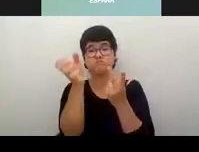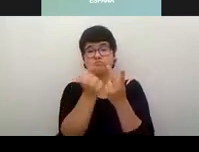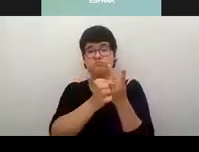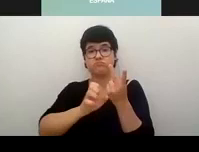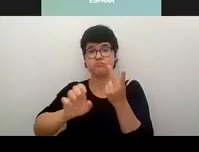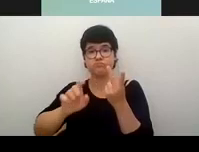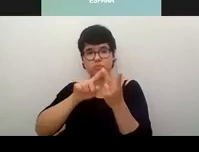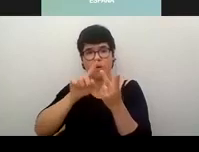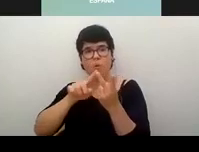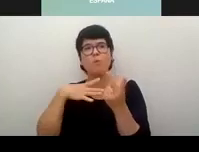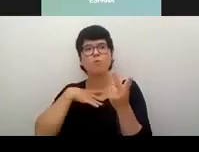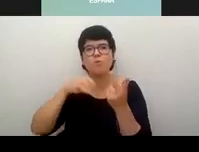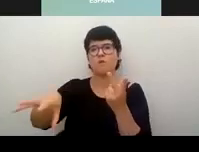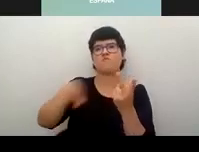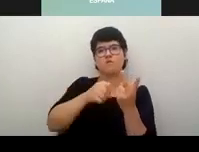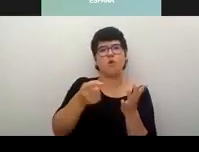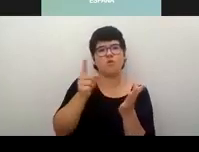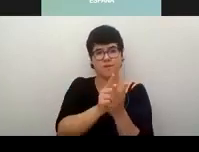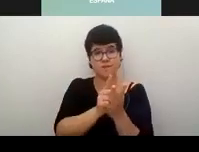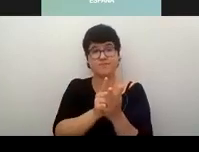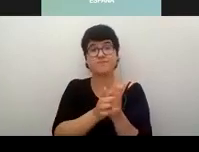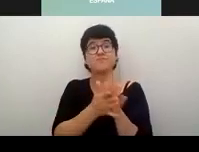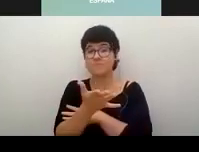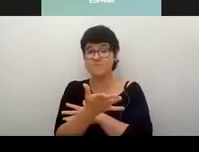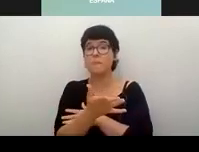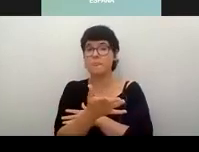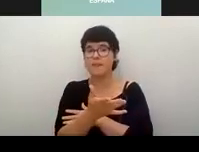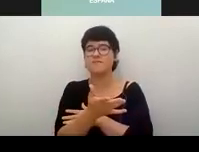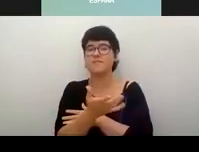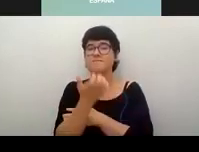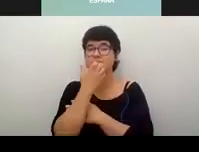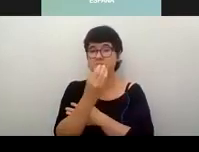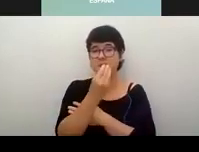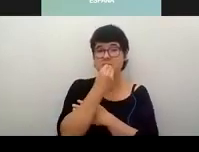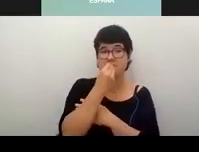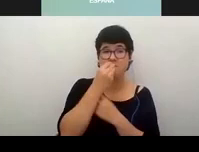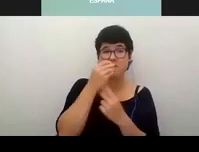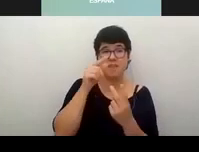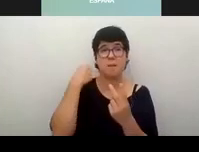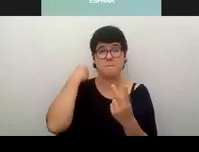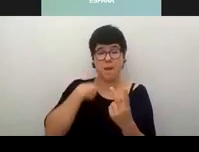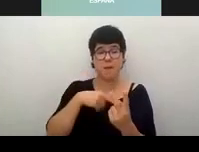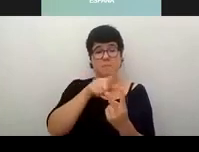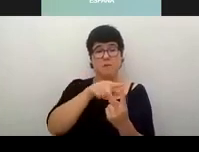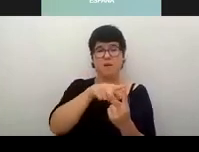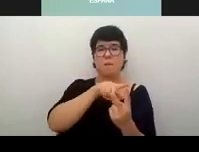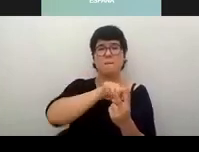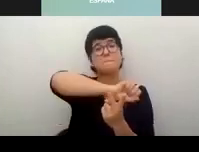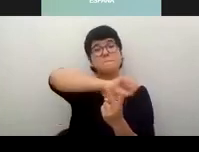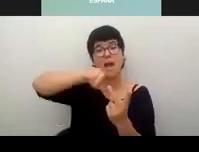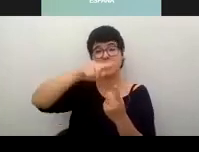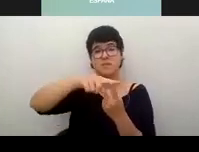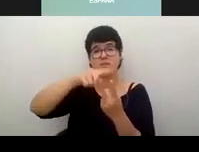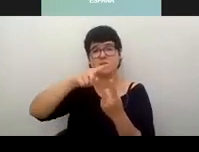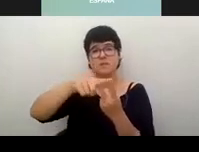son capaces de aprovecharlas. De manera que para un mismo alimento, si predominan los bacteroidetes, vamos a obtener